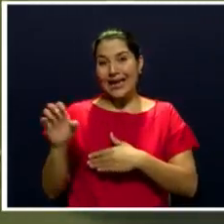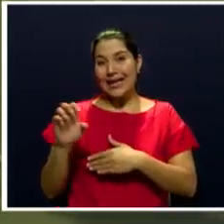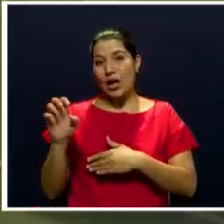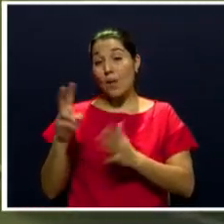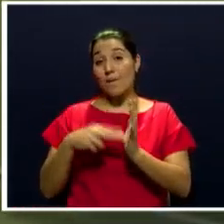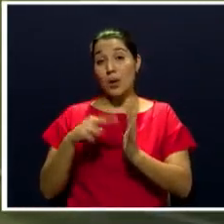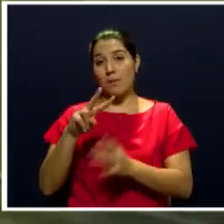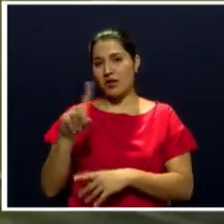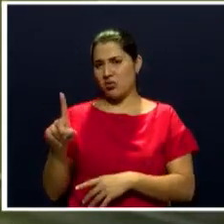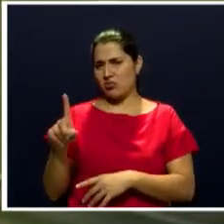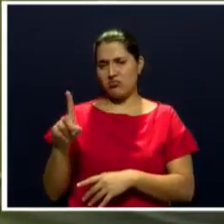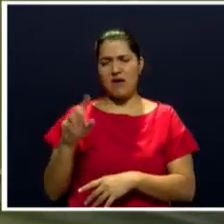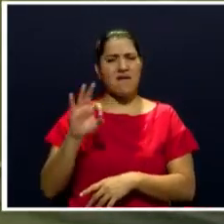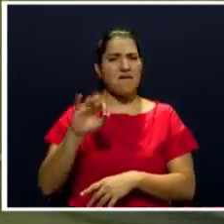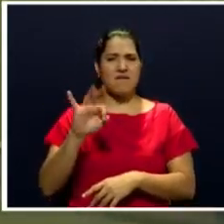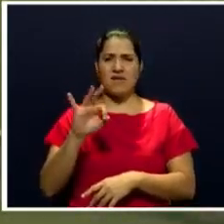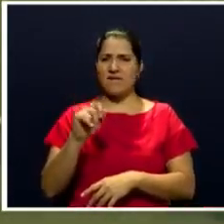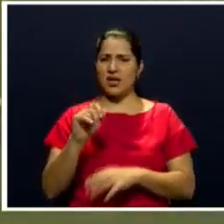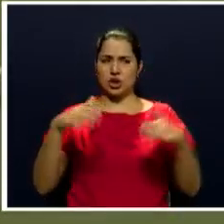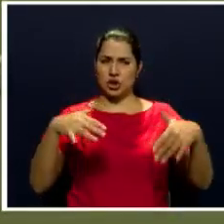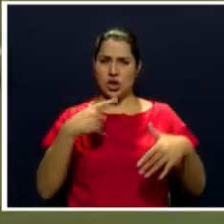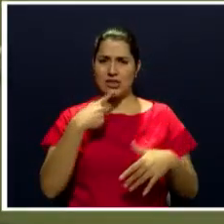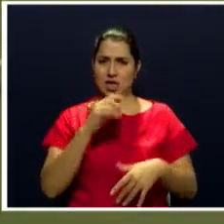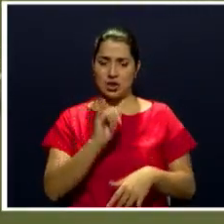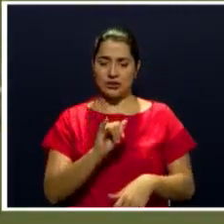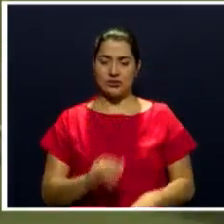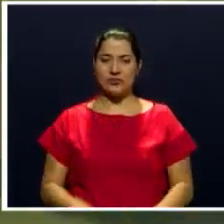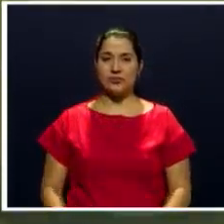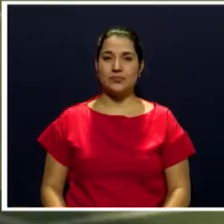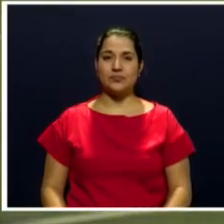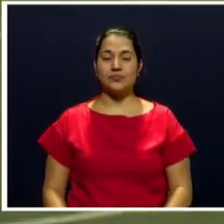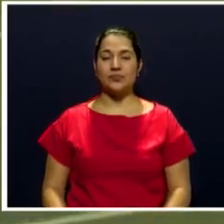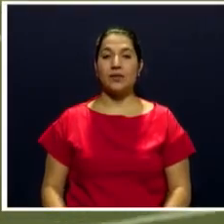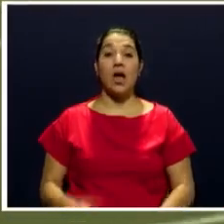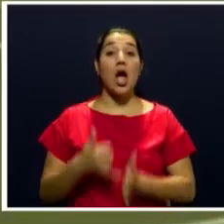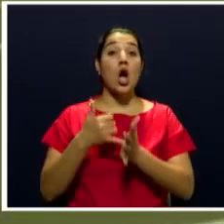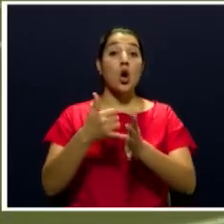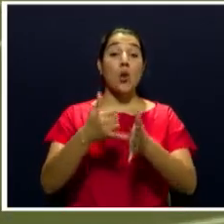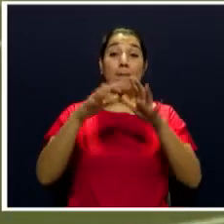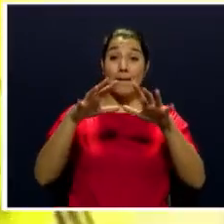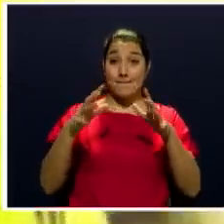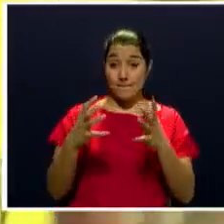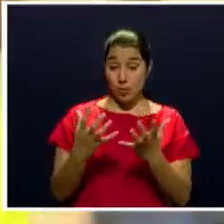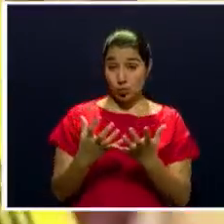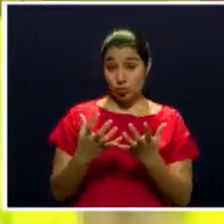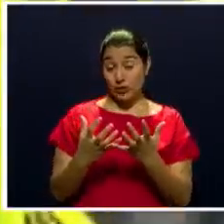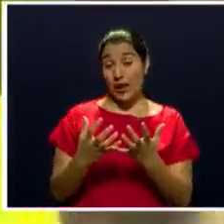FIFA no ha planteado formalmente tal cosa, según se nos fue informado. La Copa del Mundo, que estaría